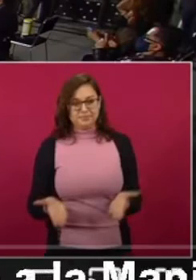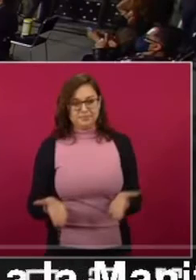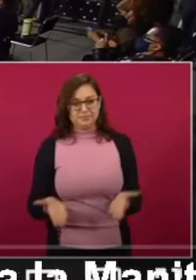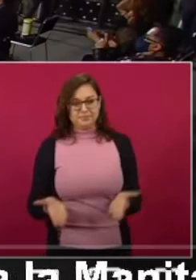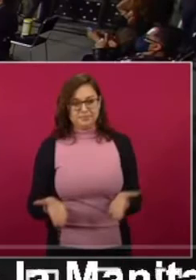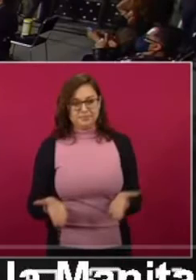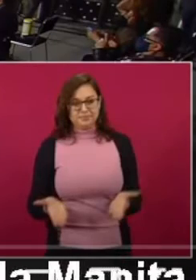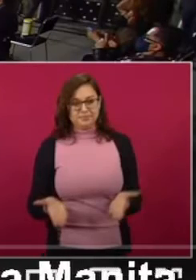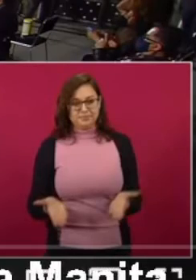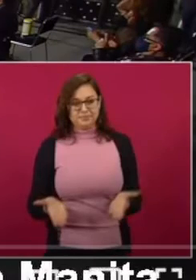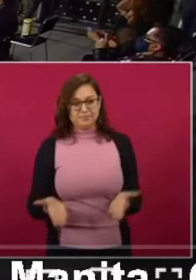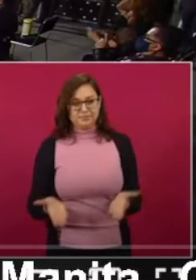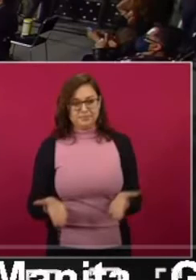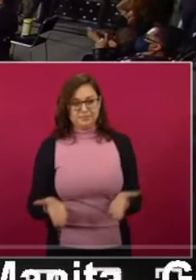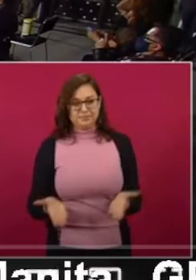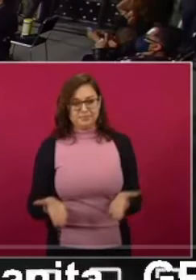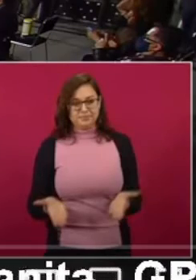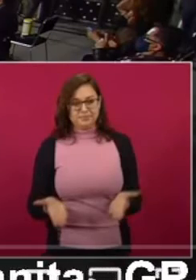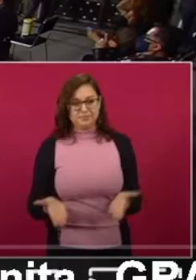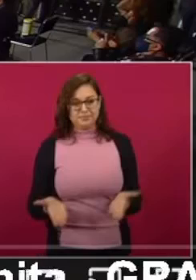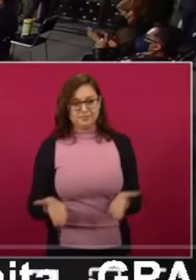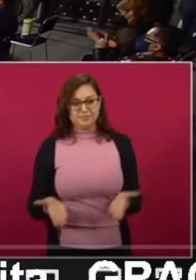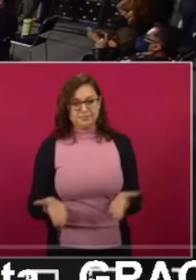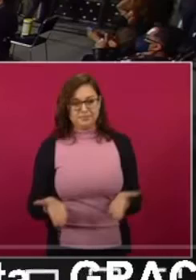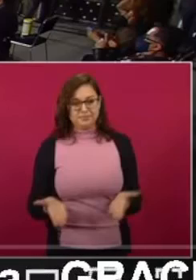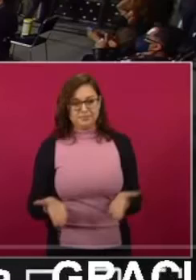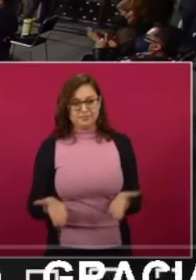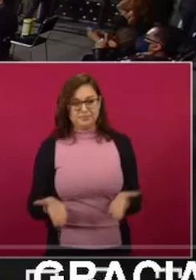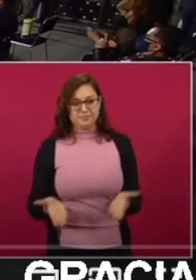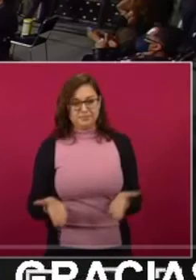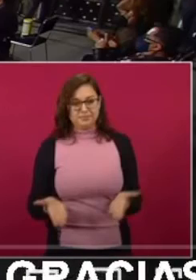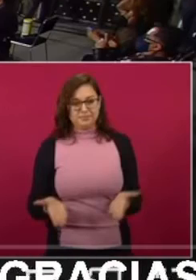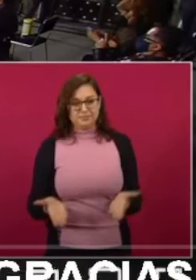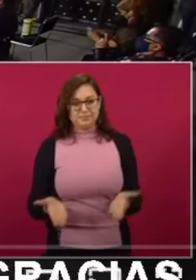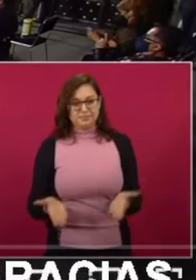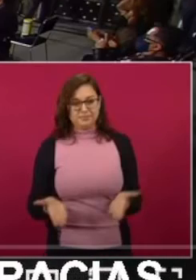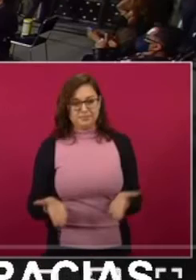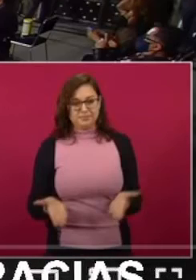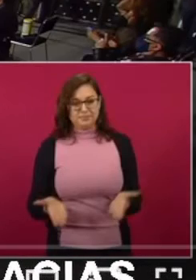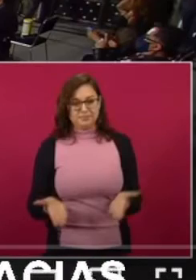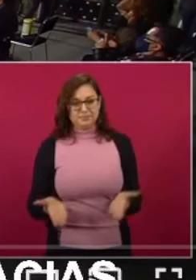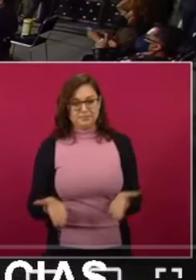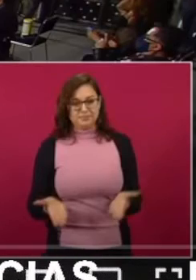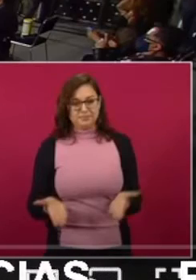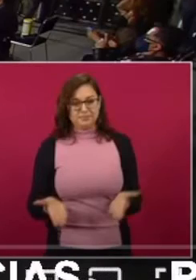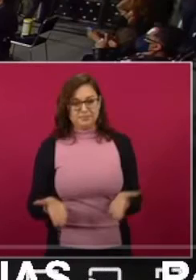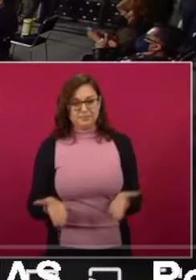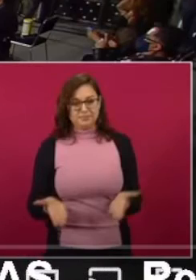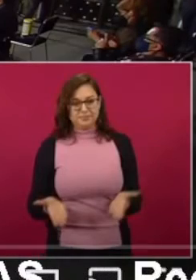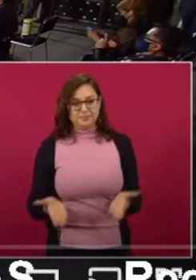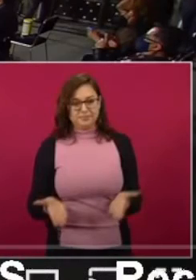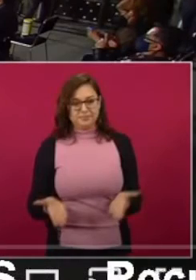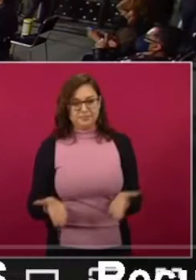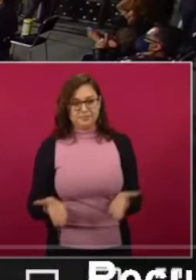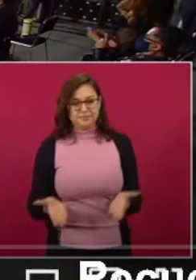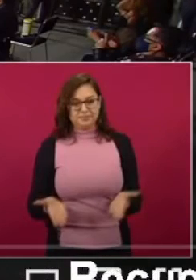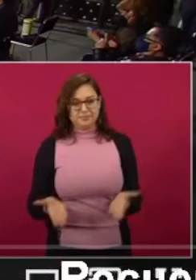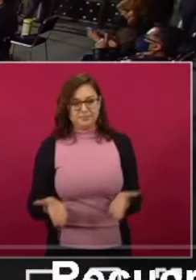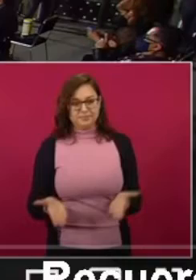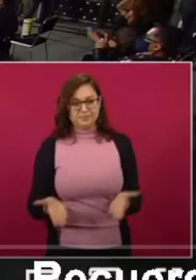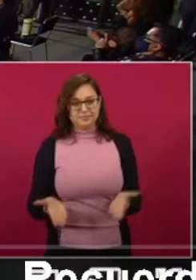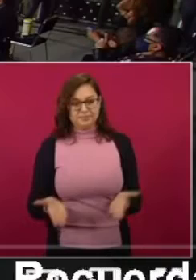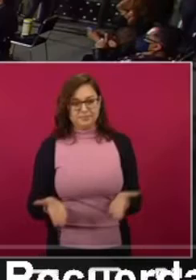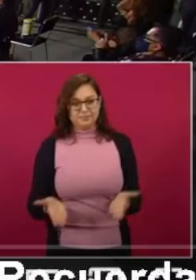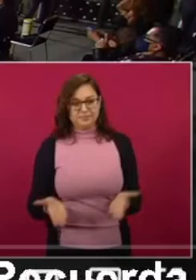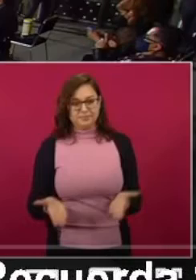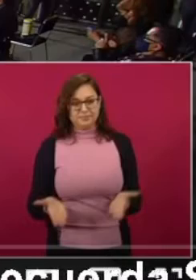mañana amigos acuérdense del dedito arriba para que vayamos mejor y tenemos unas gráficas